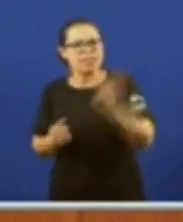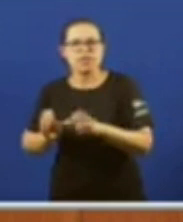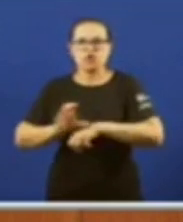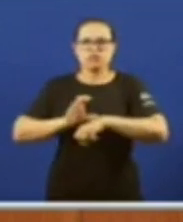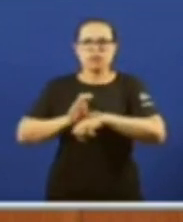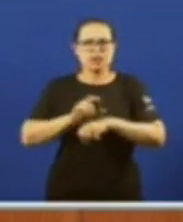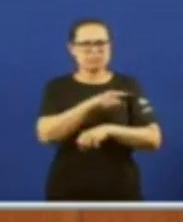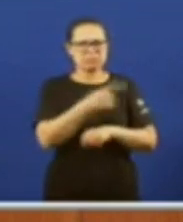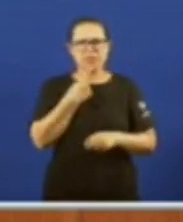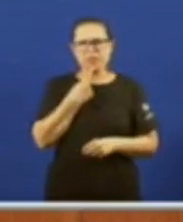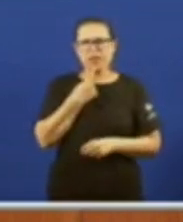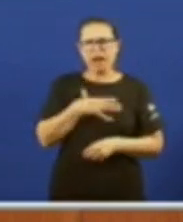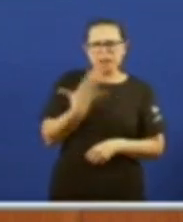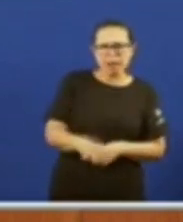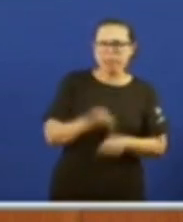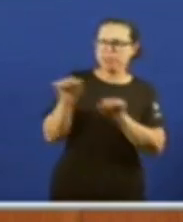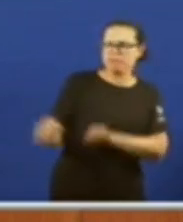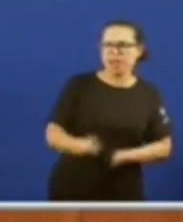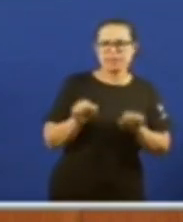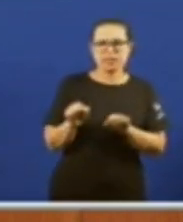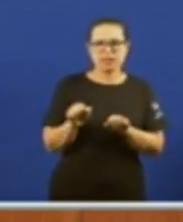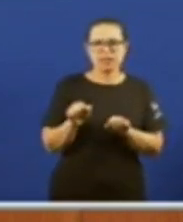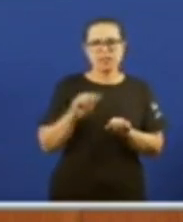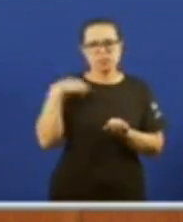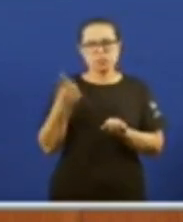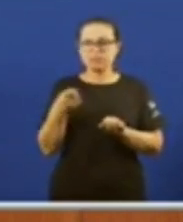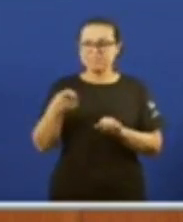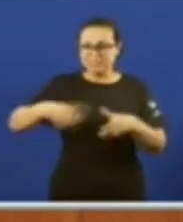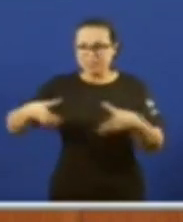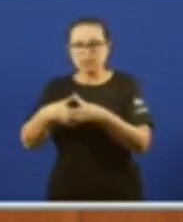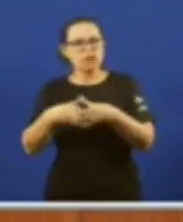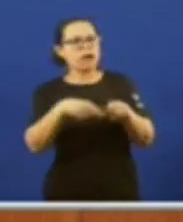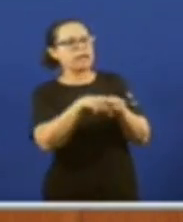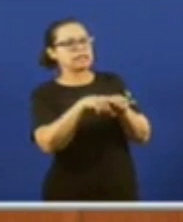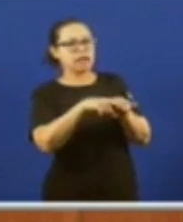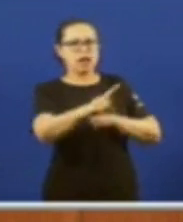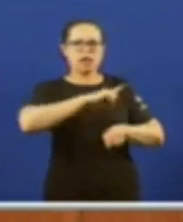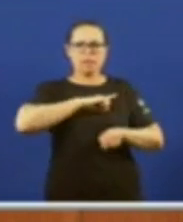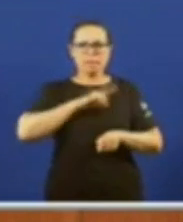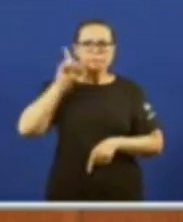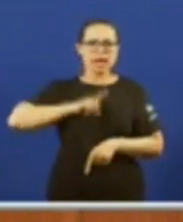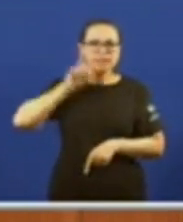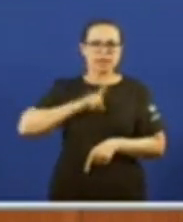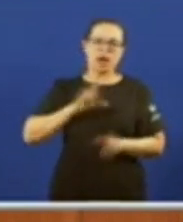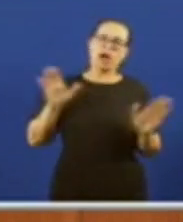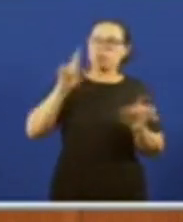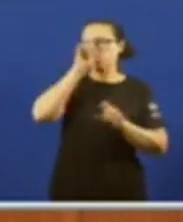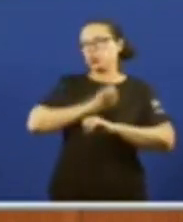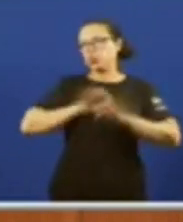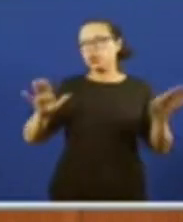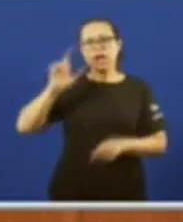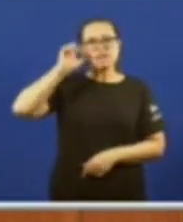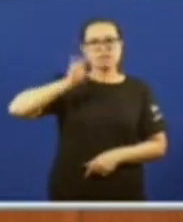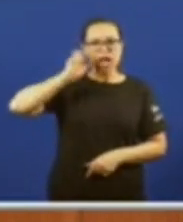defende aos servicios de extinción e logo cando critican o que vostede fai di que todo o mundo minte, menos Feijóo, que evidentemente todos